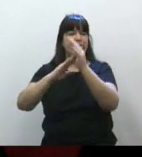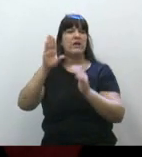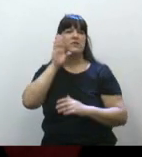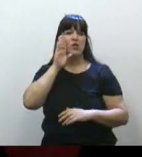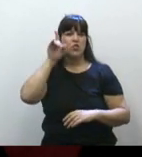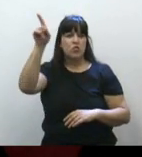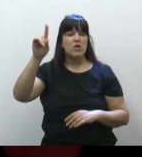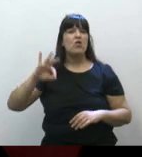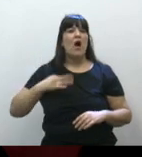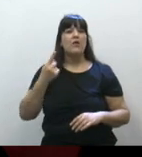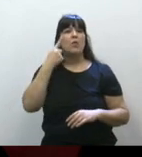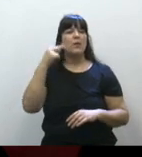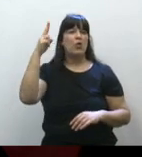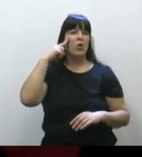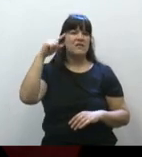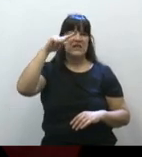año 72